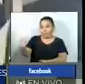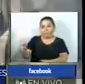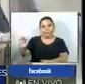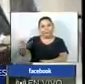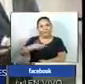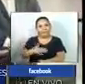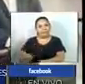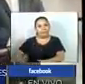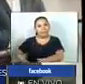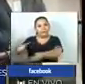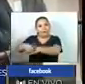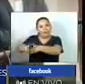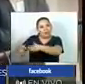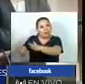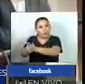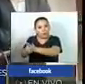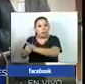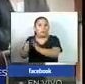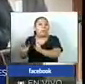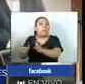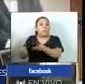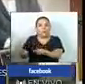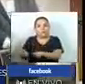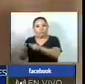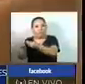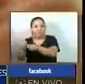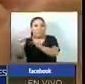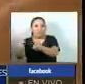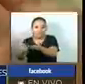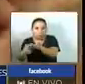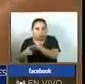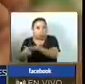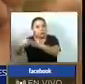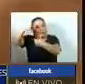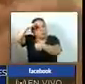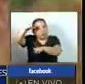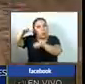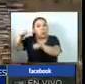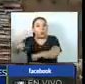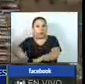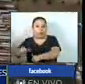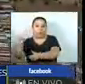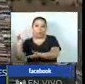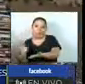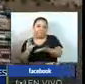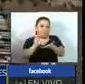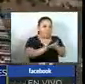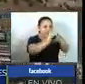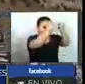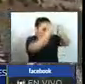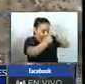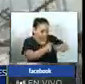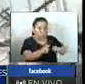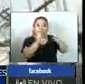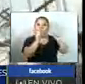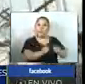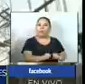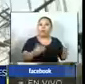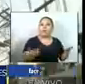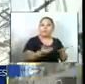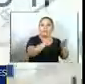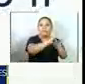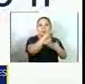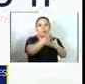legislativa para que por fin se pueda llevar a cabo la asignación presupuestaria de los fondos de la contrapartida para la ejecución del